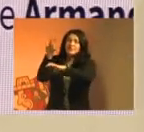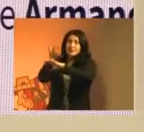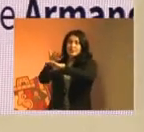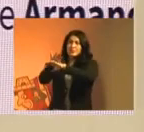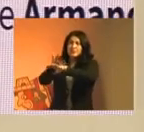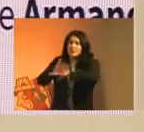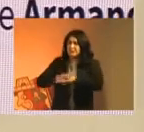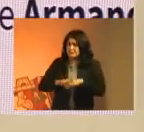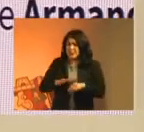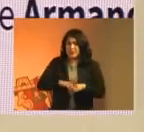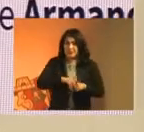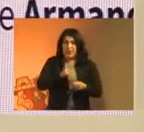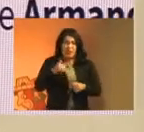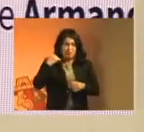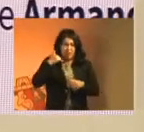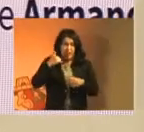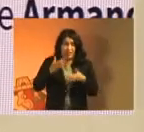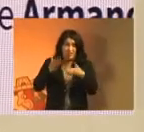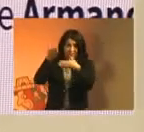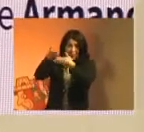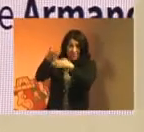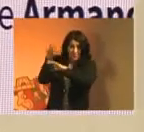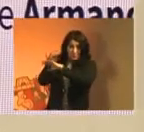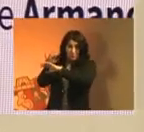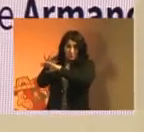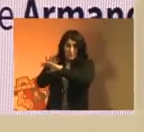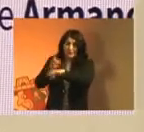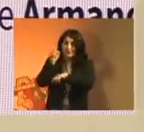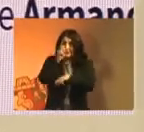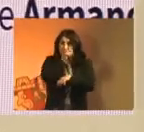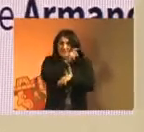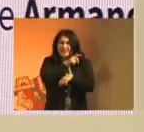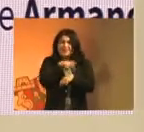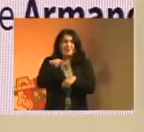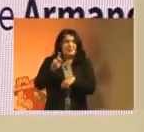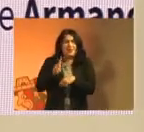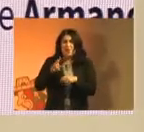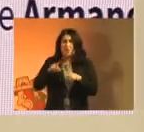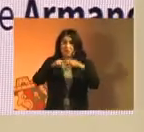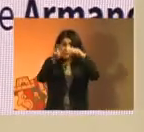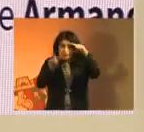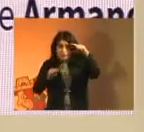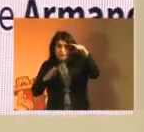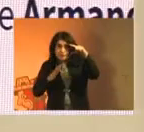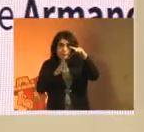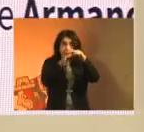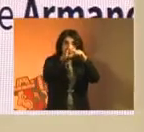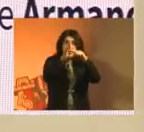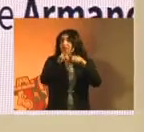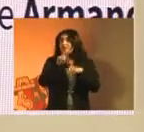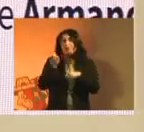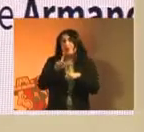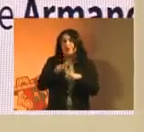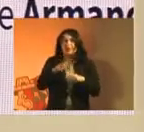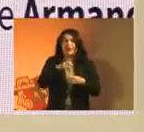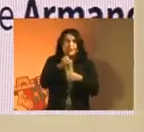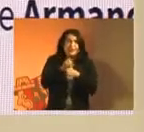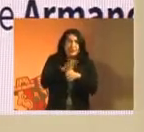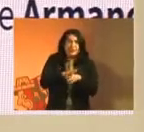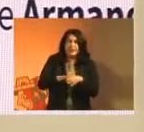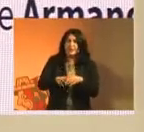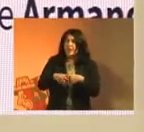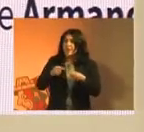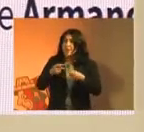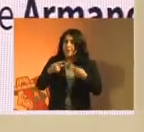muy complicado ir desde yucatán eeuu hay que recorrer toda la republica no no se recorría toda la republica imposible la gente salía del puerto de progreso